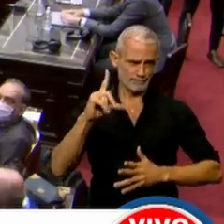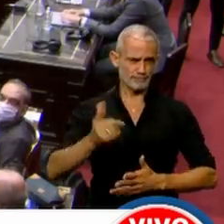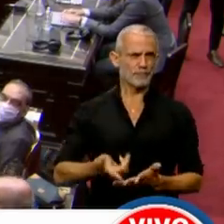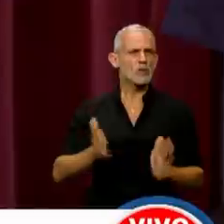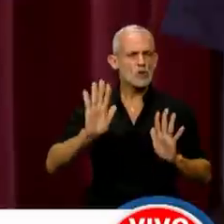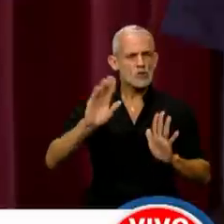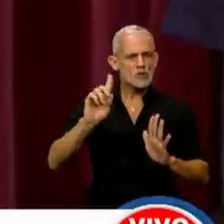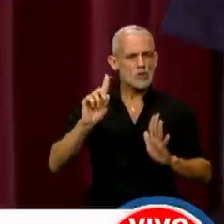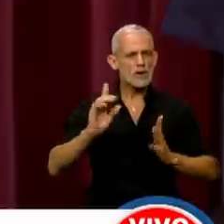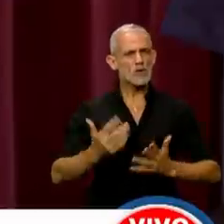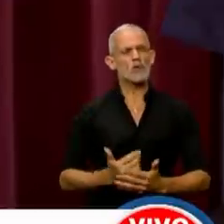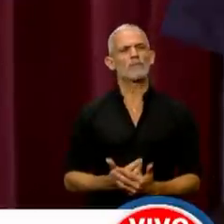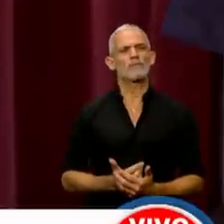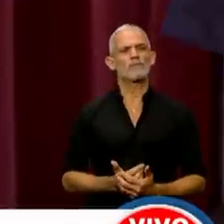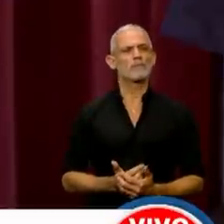no pero